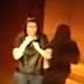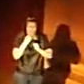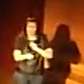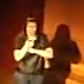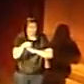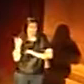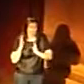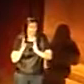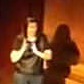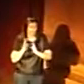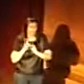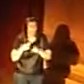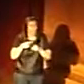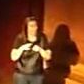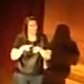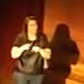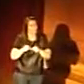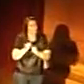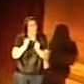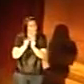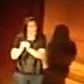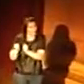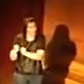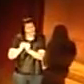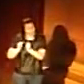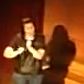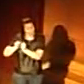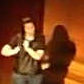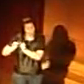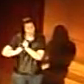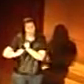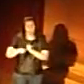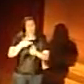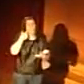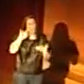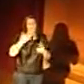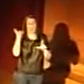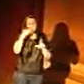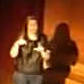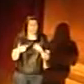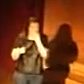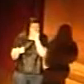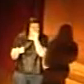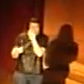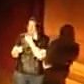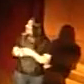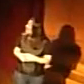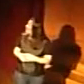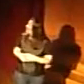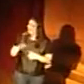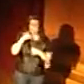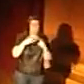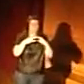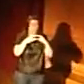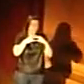este momento eh villamil le da ese protagonismo eh poniéndolo en la parte principal de esta vista también